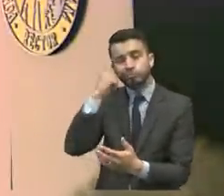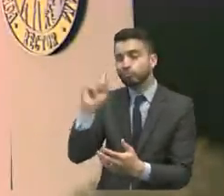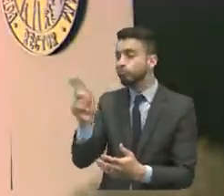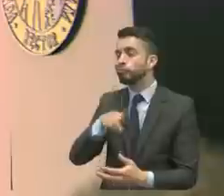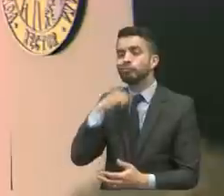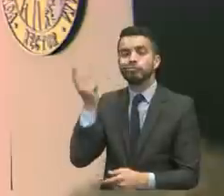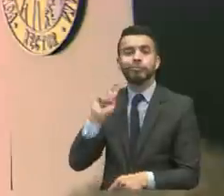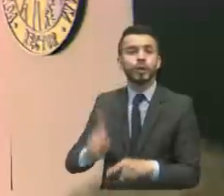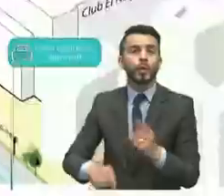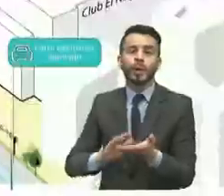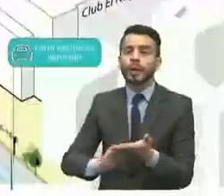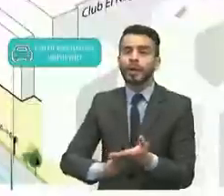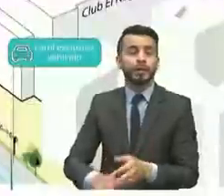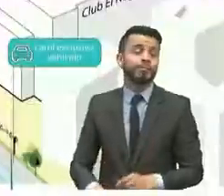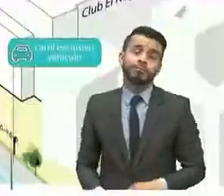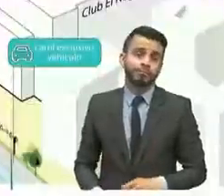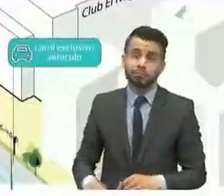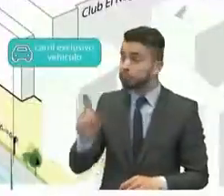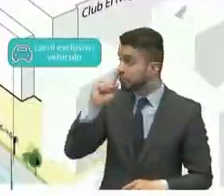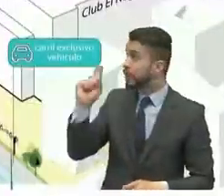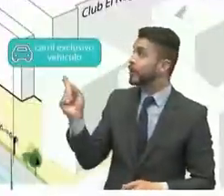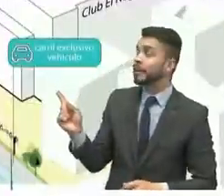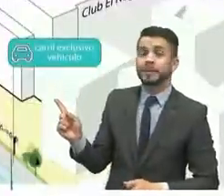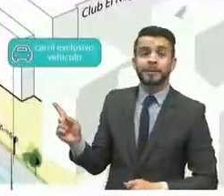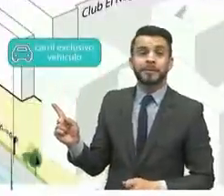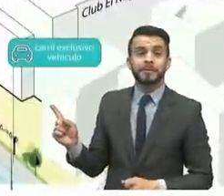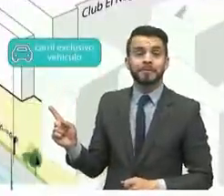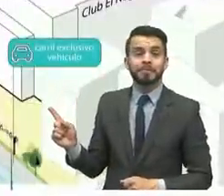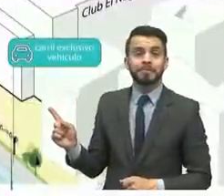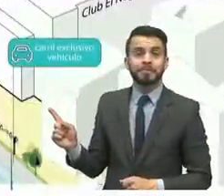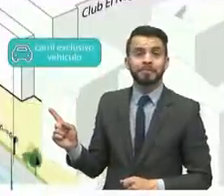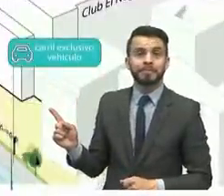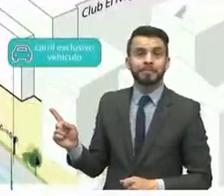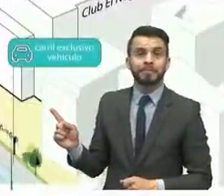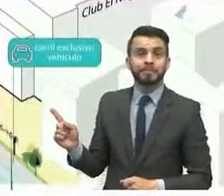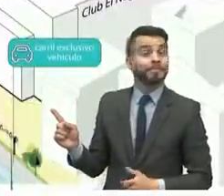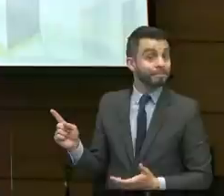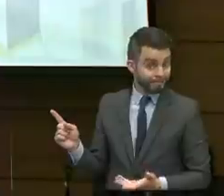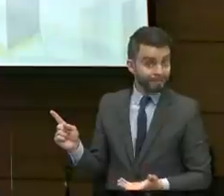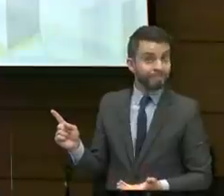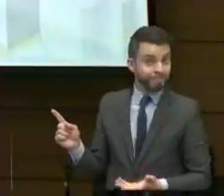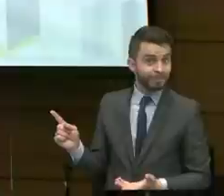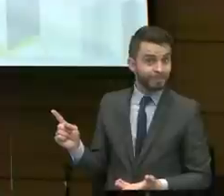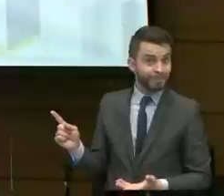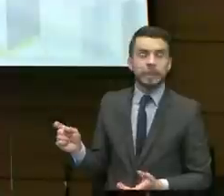mejor. Podemos hacer esto, podemos separar